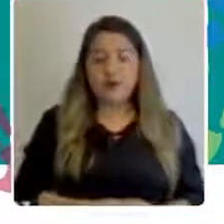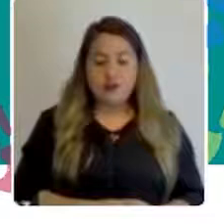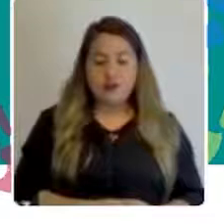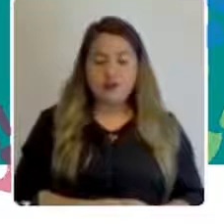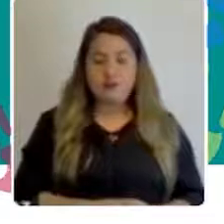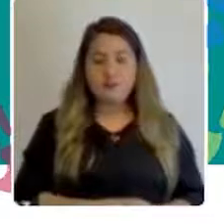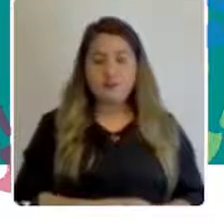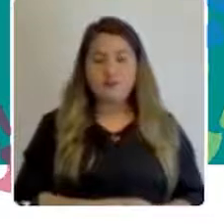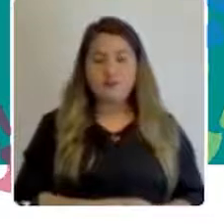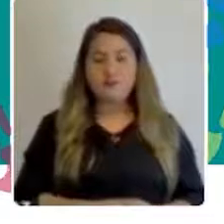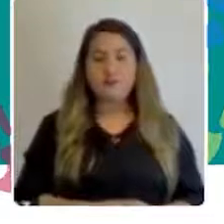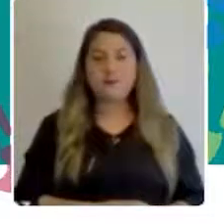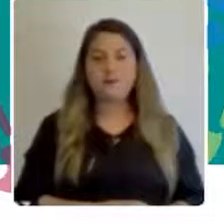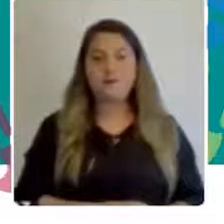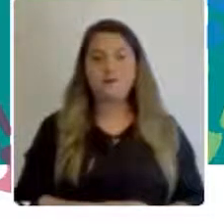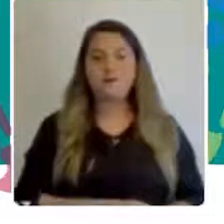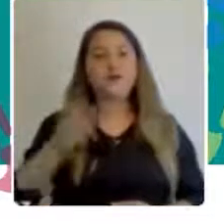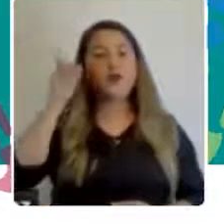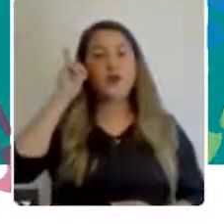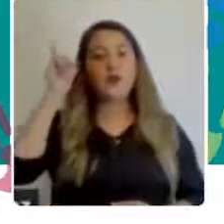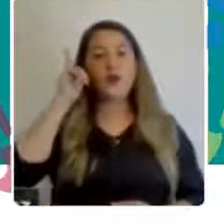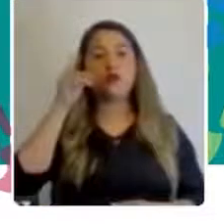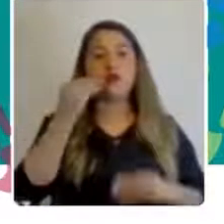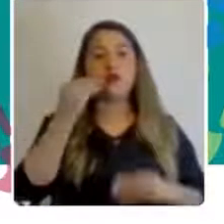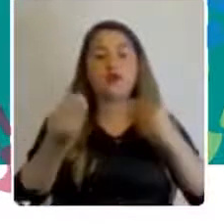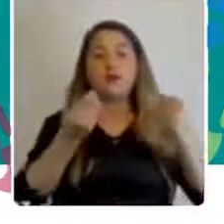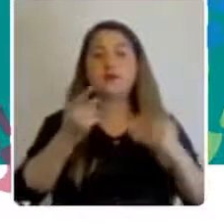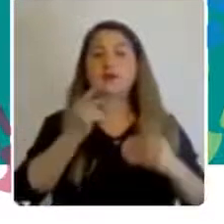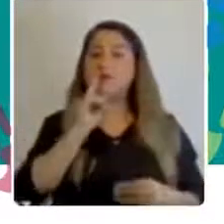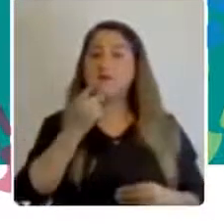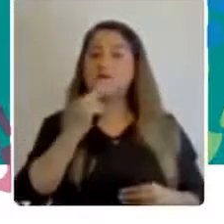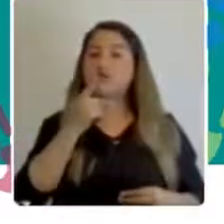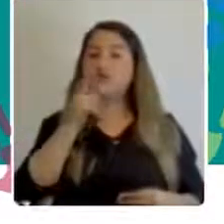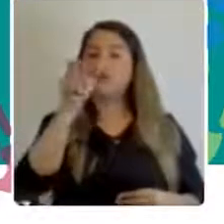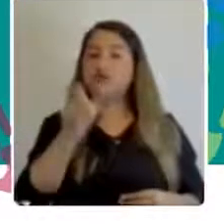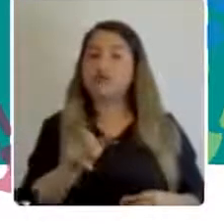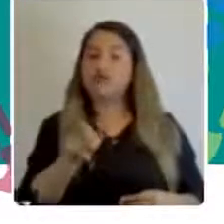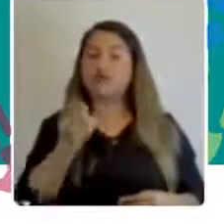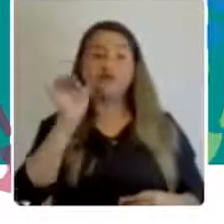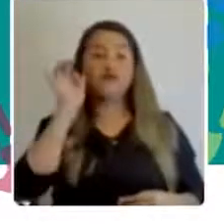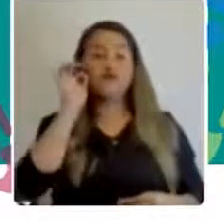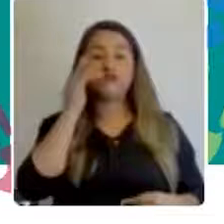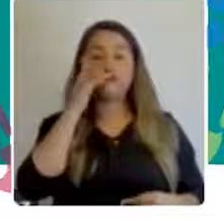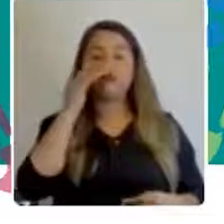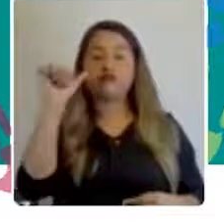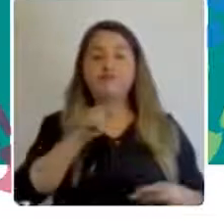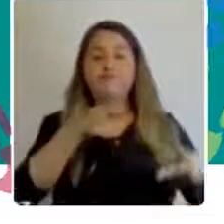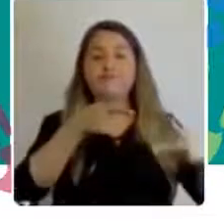Para presentar a la FDA.